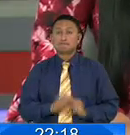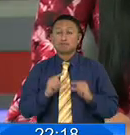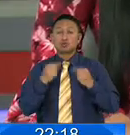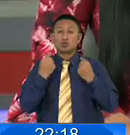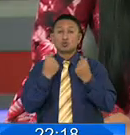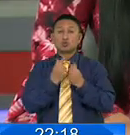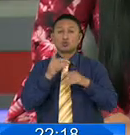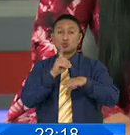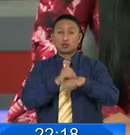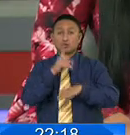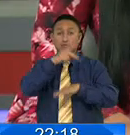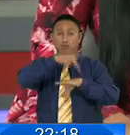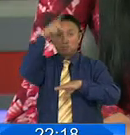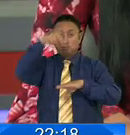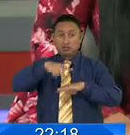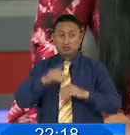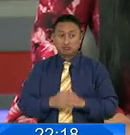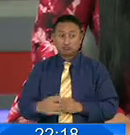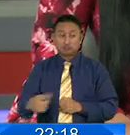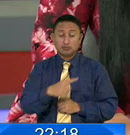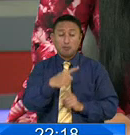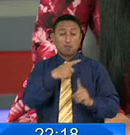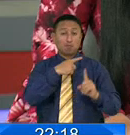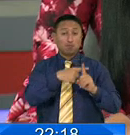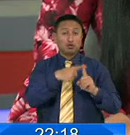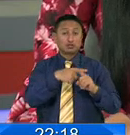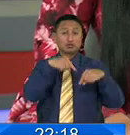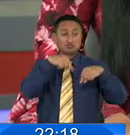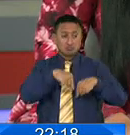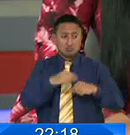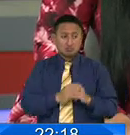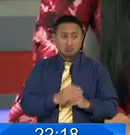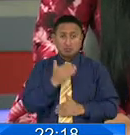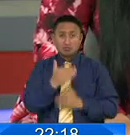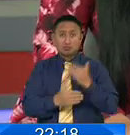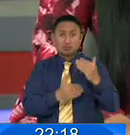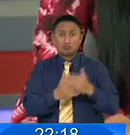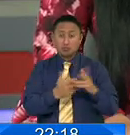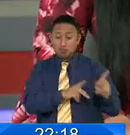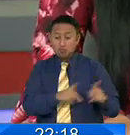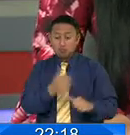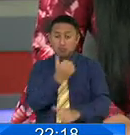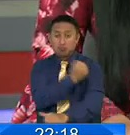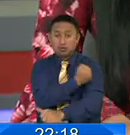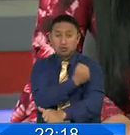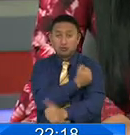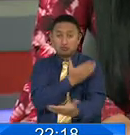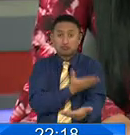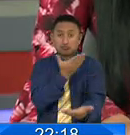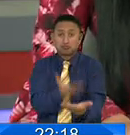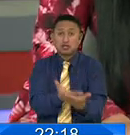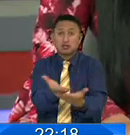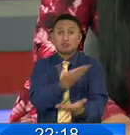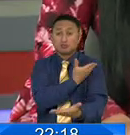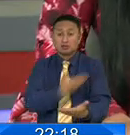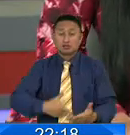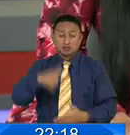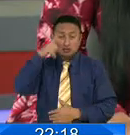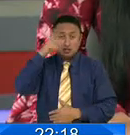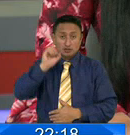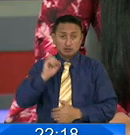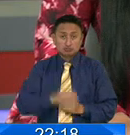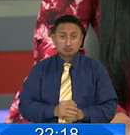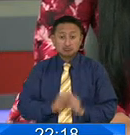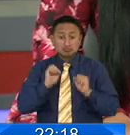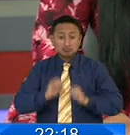médicos de Pichincha califican como positivo y alcanzable el plan de vacunación presentado por el presidente Guillermo Lasso